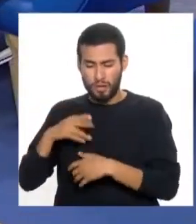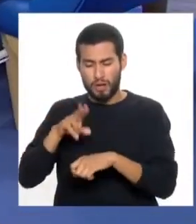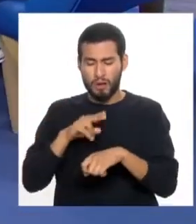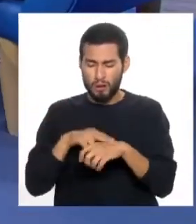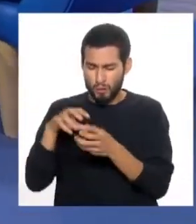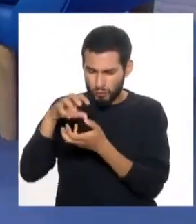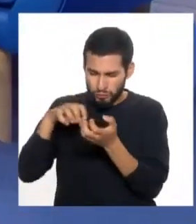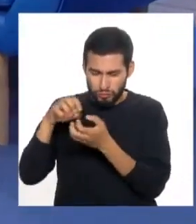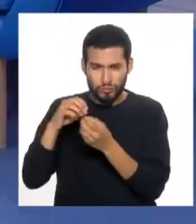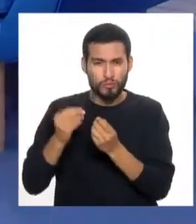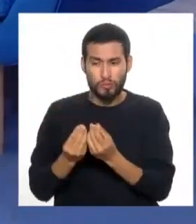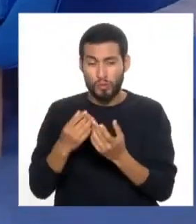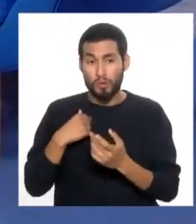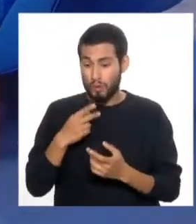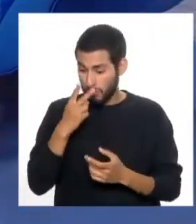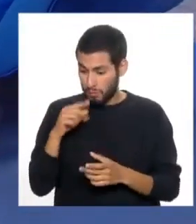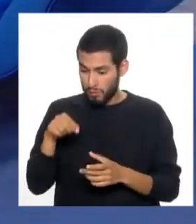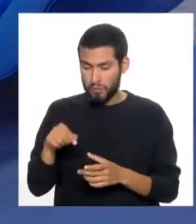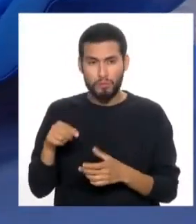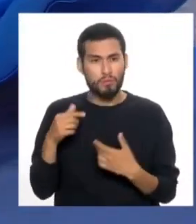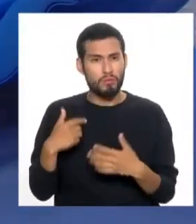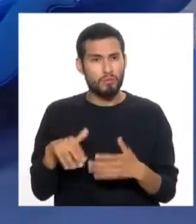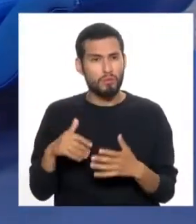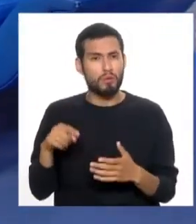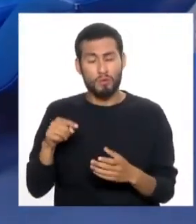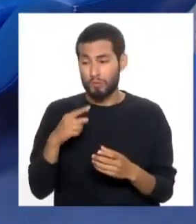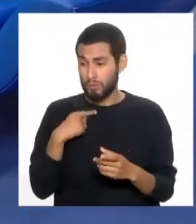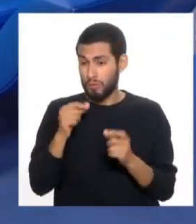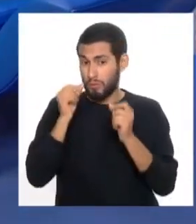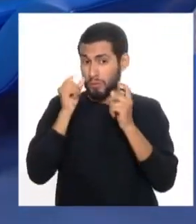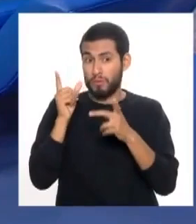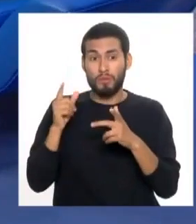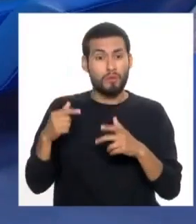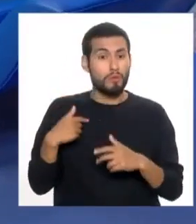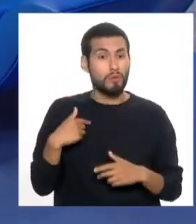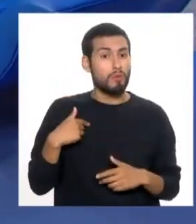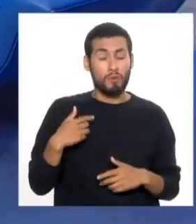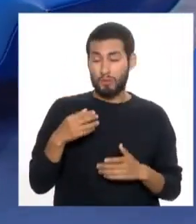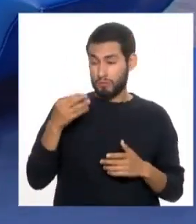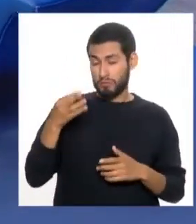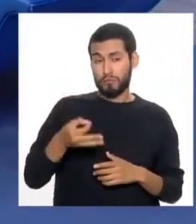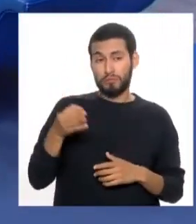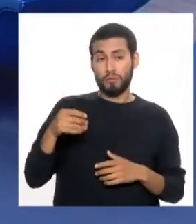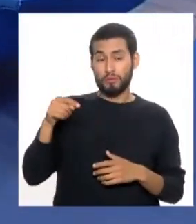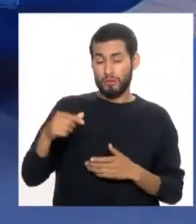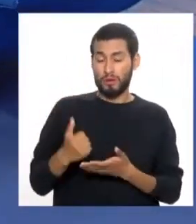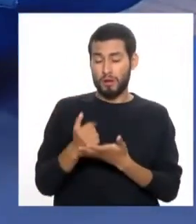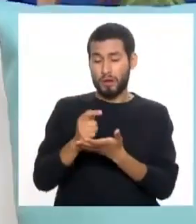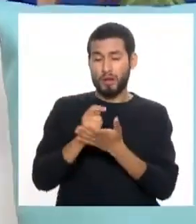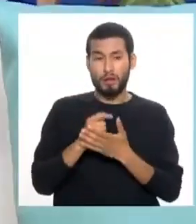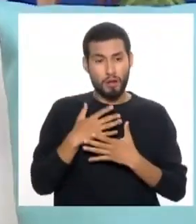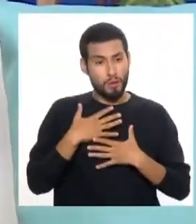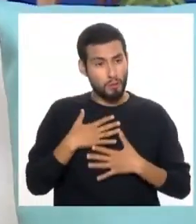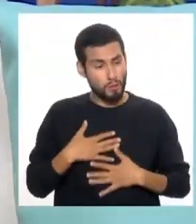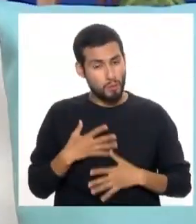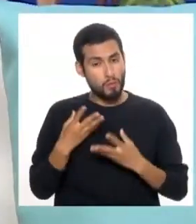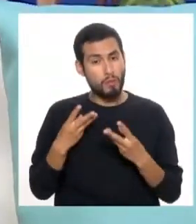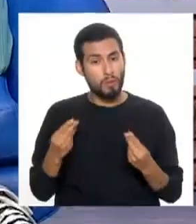natural. Esto que yo acabo de experimentar es alucinante. No, no estoy exagerando. Esto es terapéutico. Gracias. ¿No?